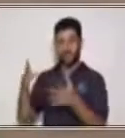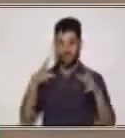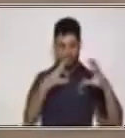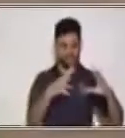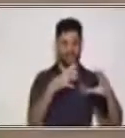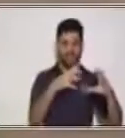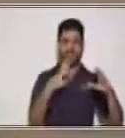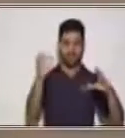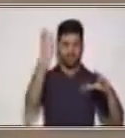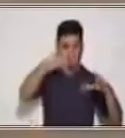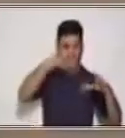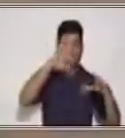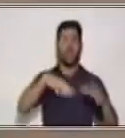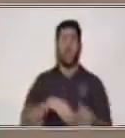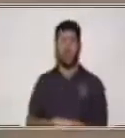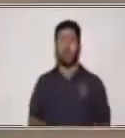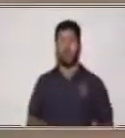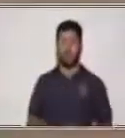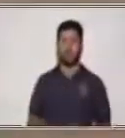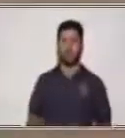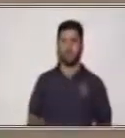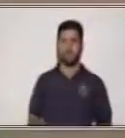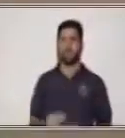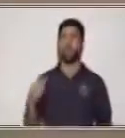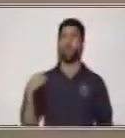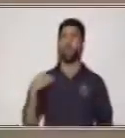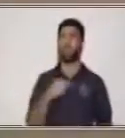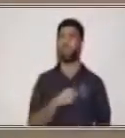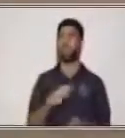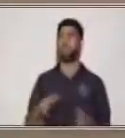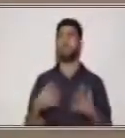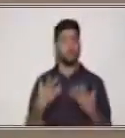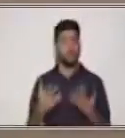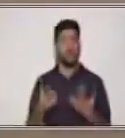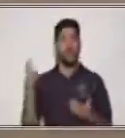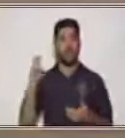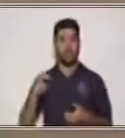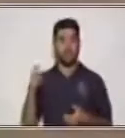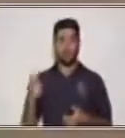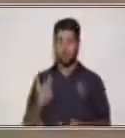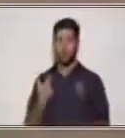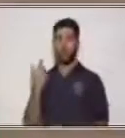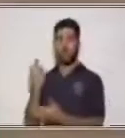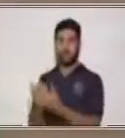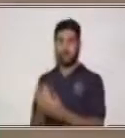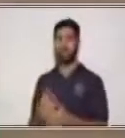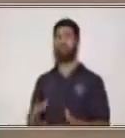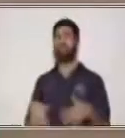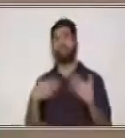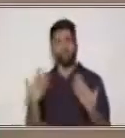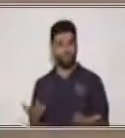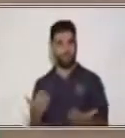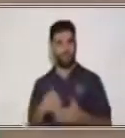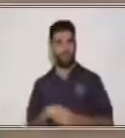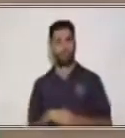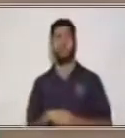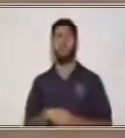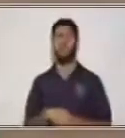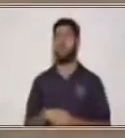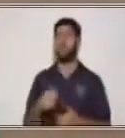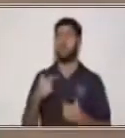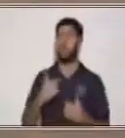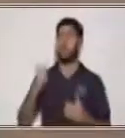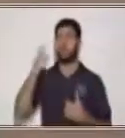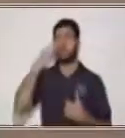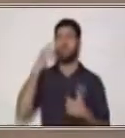vamos a hacer una alcancía, pero también para tener una alcancía hay que comprarla. Entonces, en una alcancía lo que se